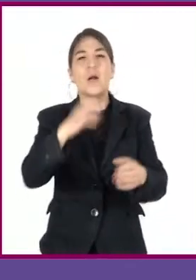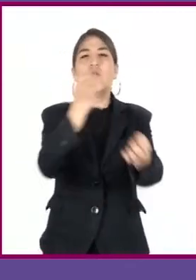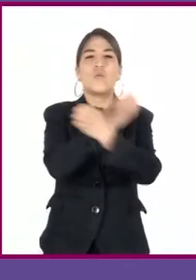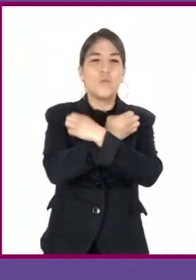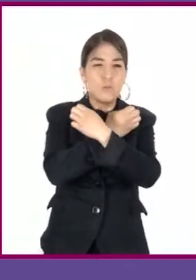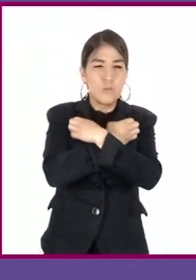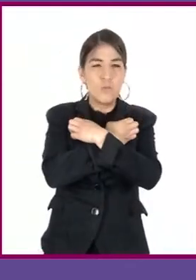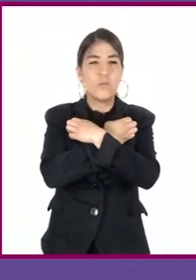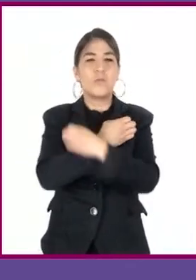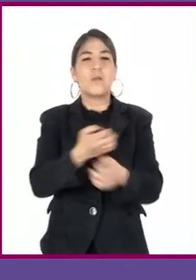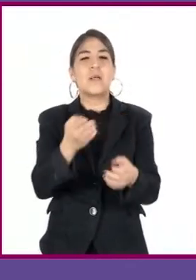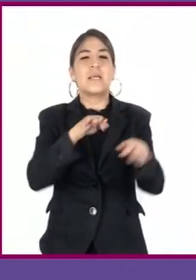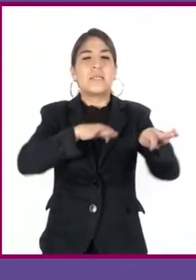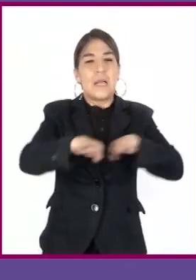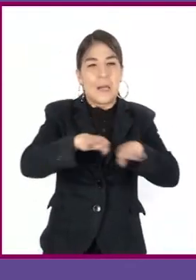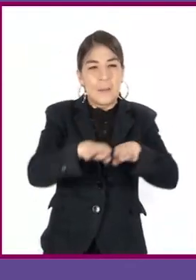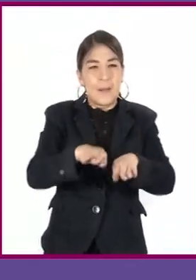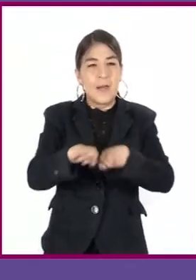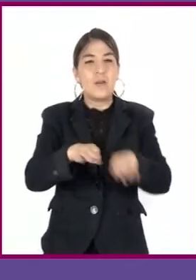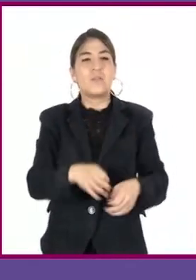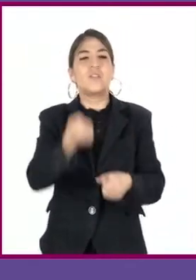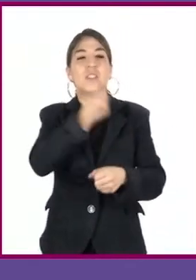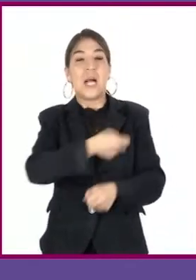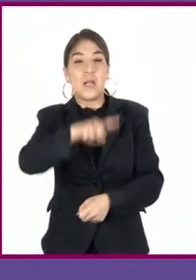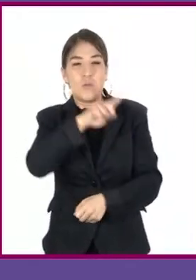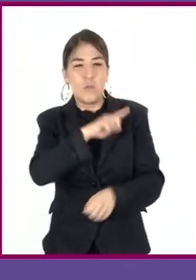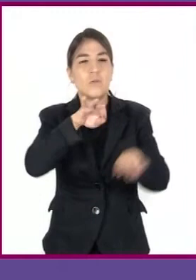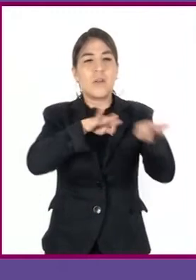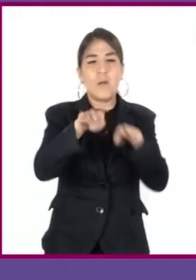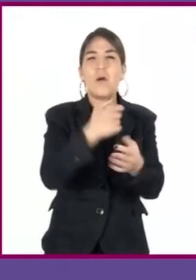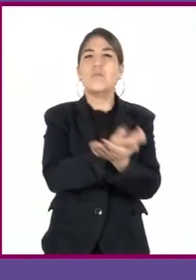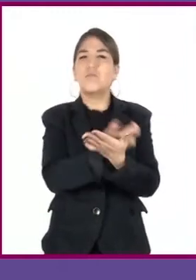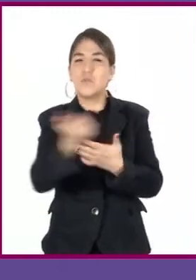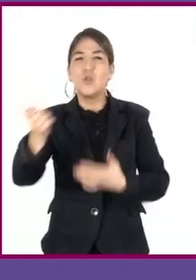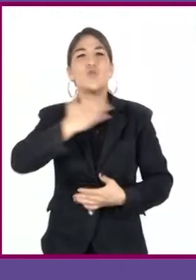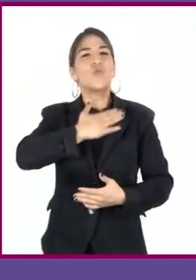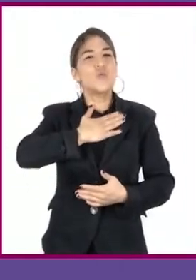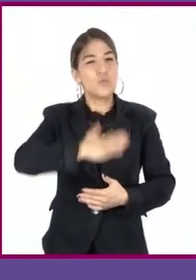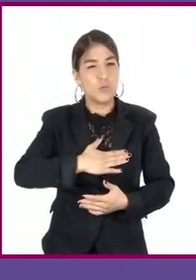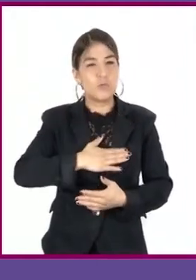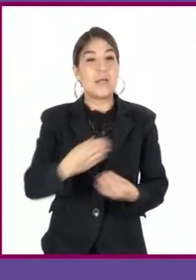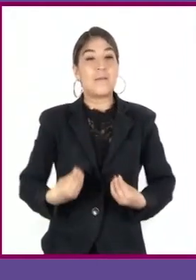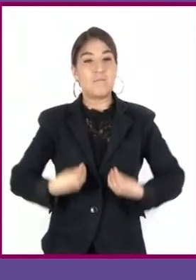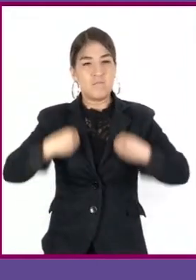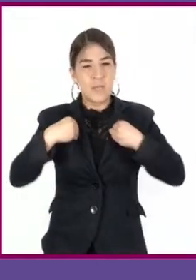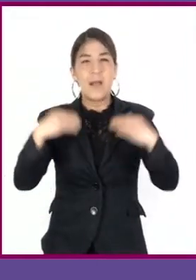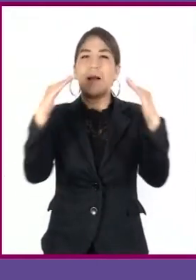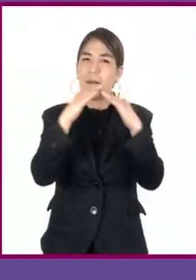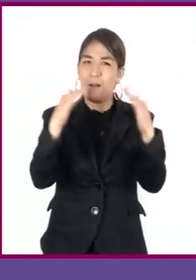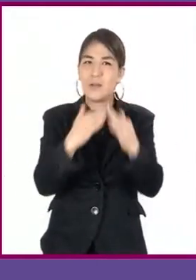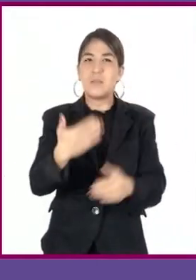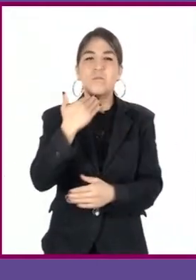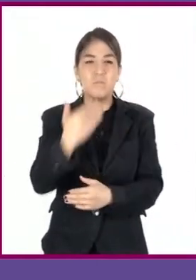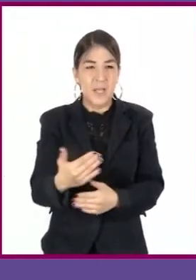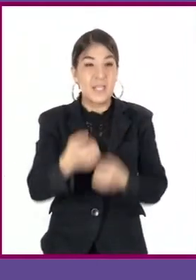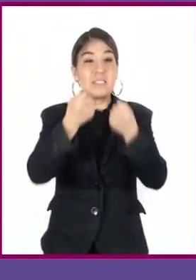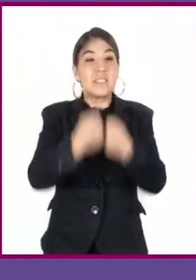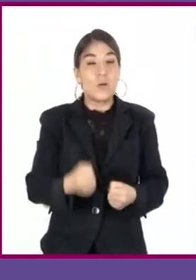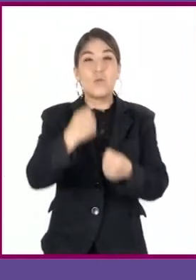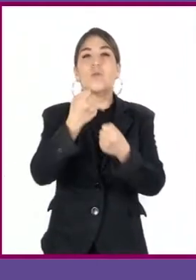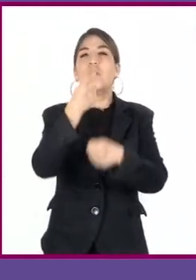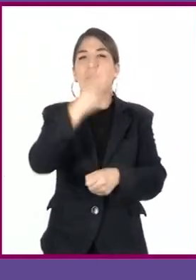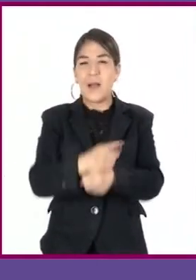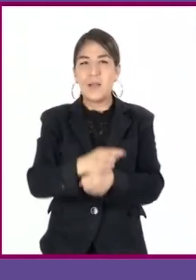salud, al trabajo, a un salario justo, a una vivienda digna, a la seguridad